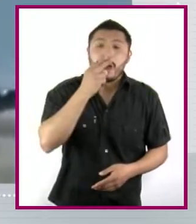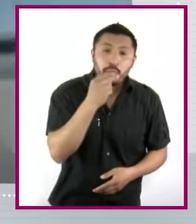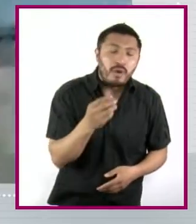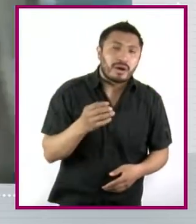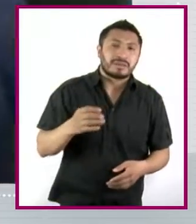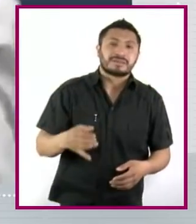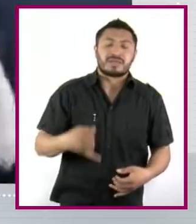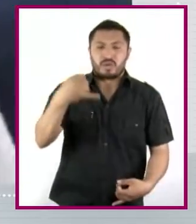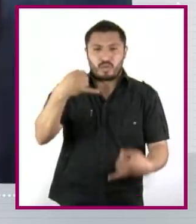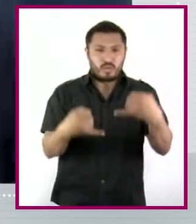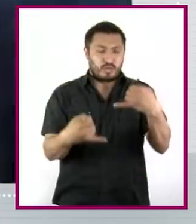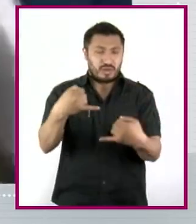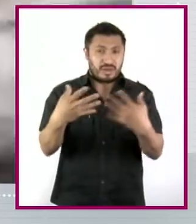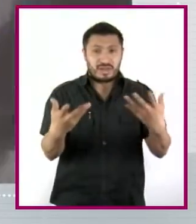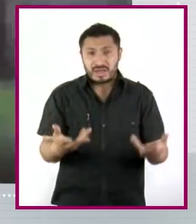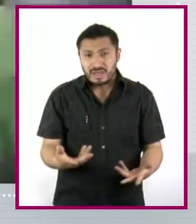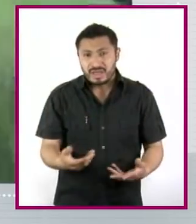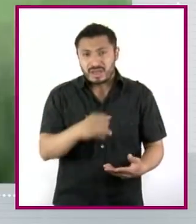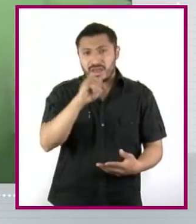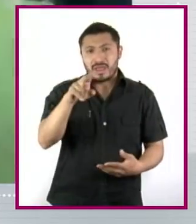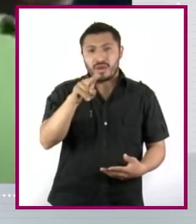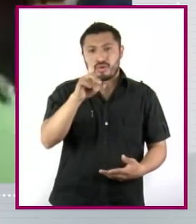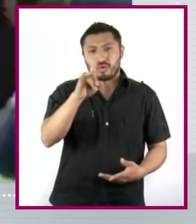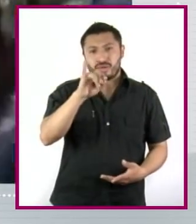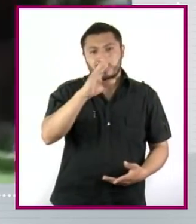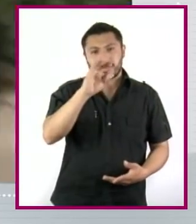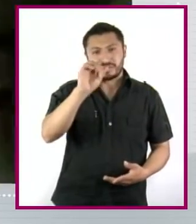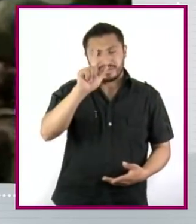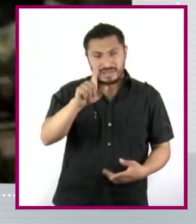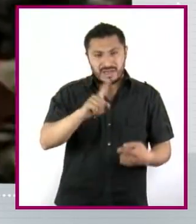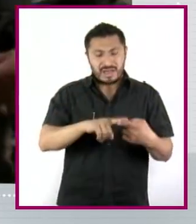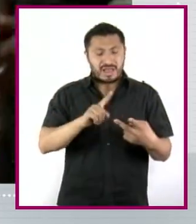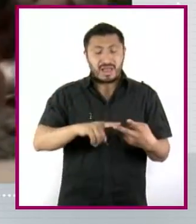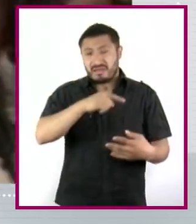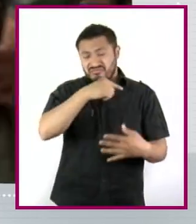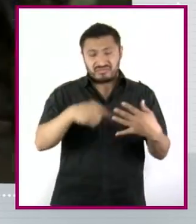policiales, judiciales y autoridades,